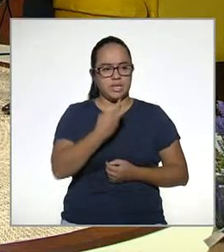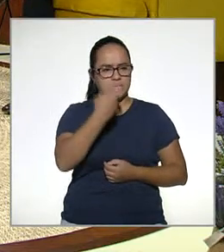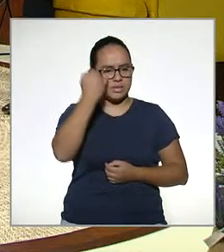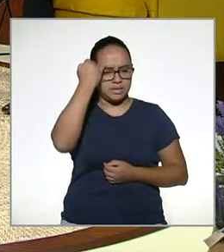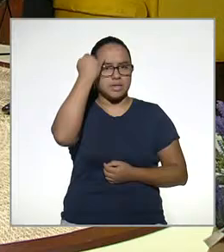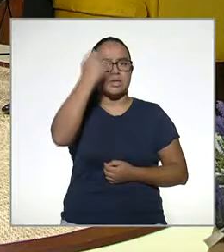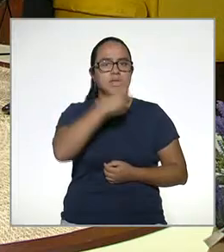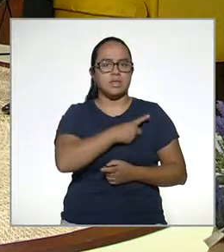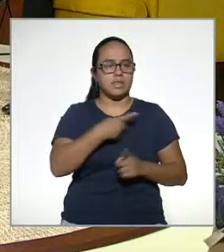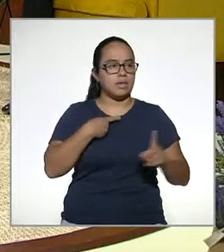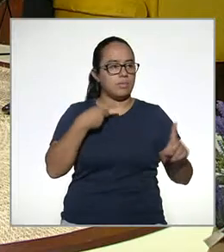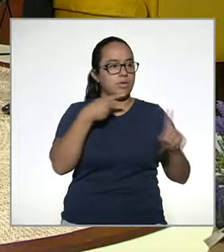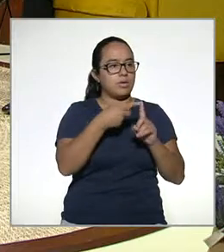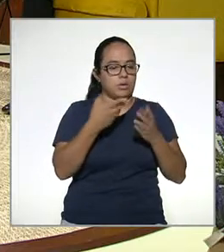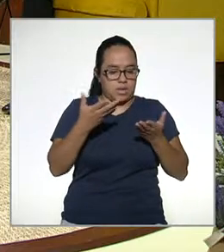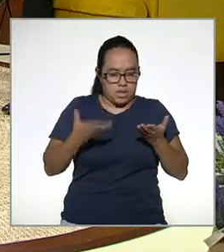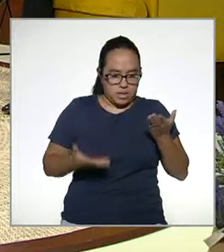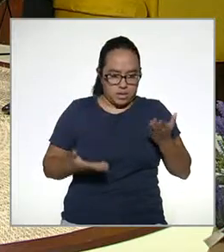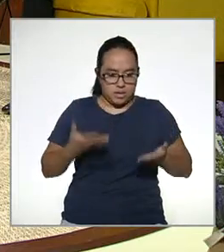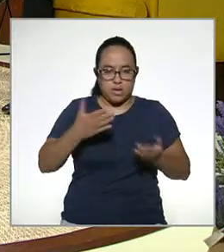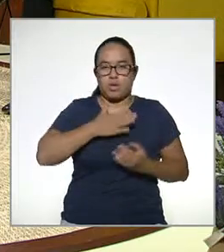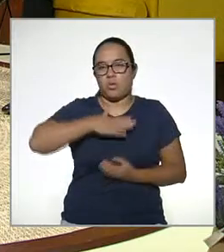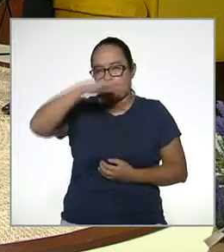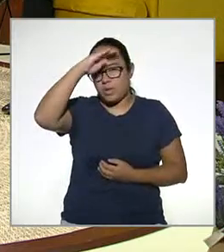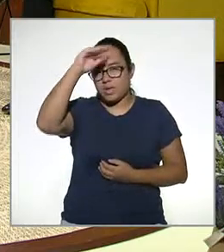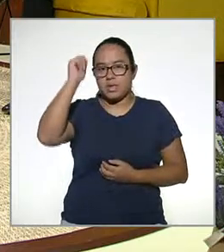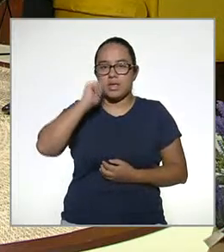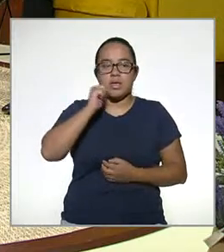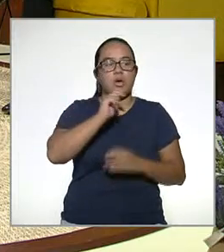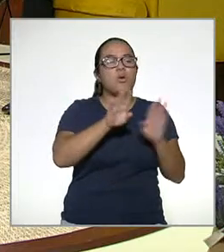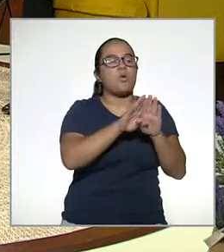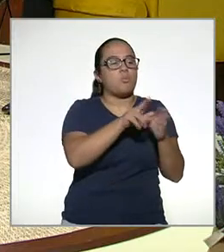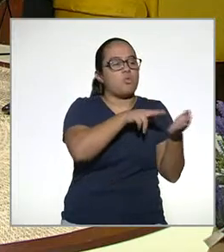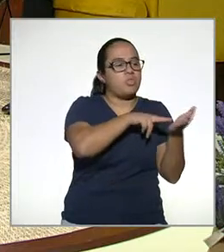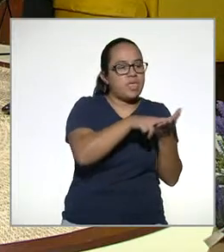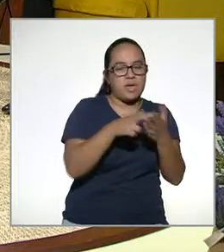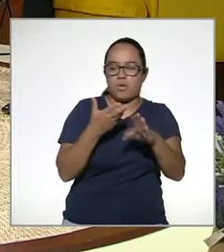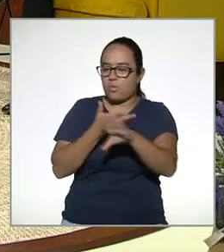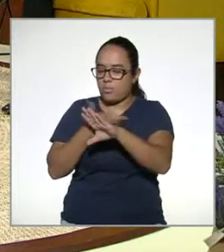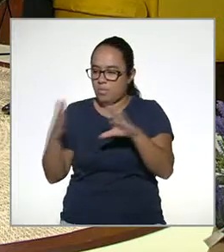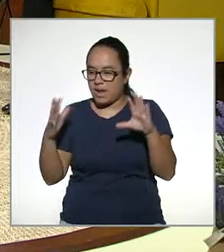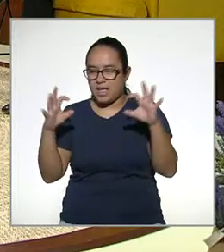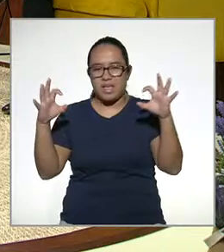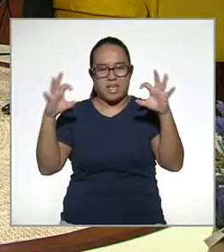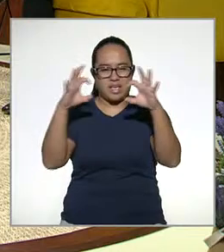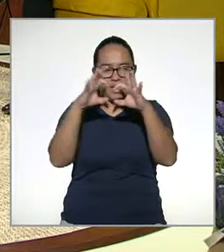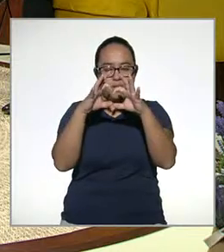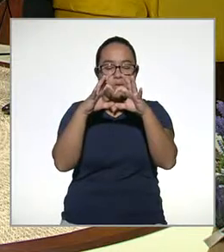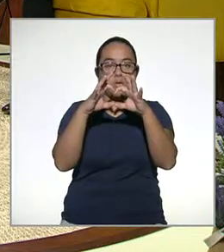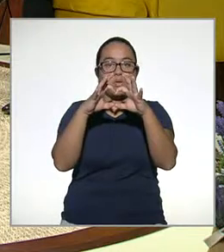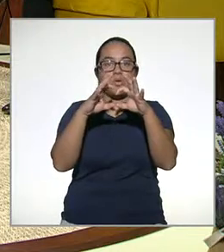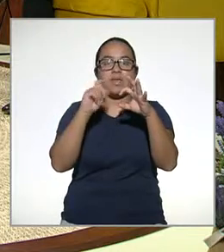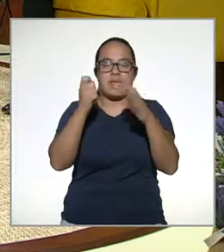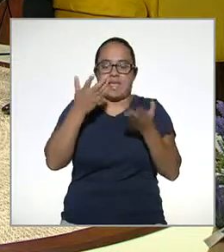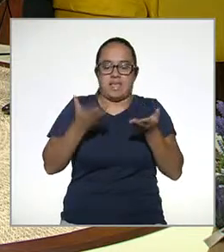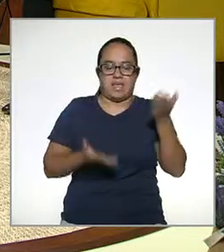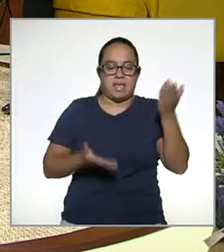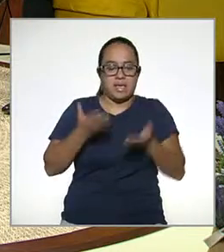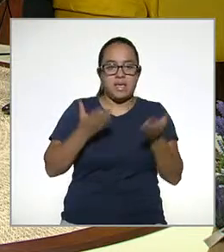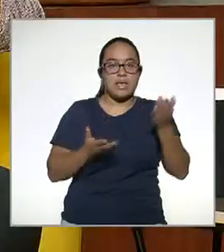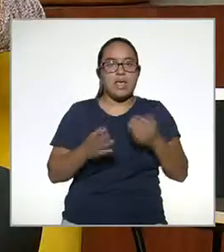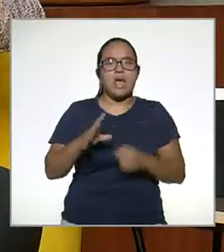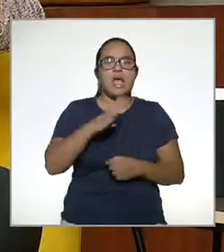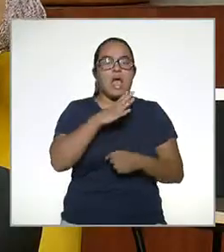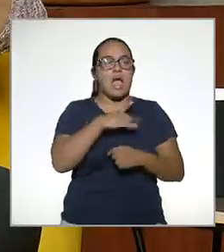lograr como un equilibrio, como yo lo pienso siempre como el yin y el yang, ¿no? O sea, como tocar esta parte. Puede haber una